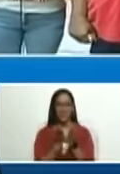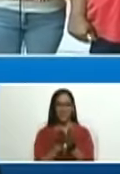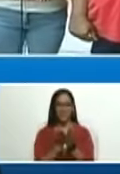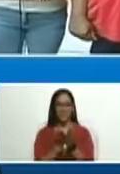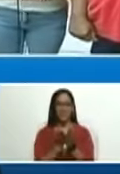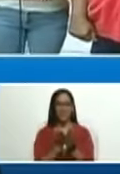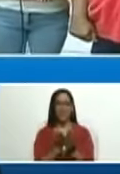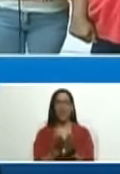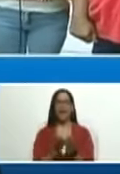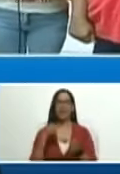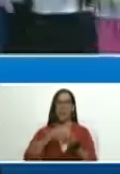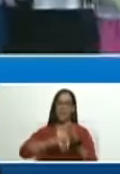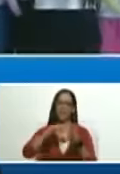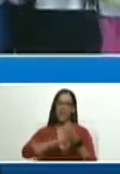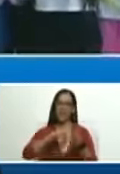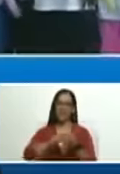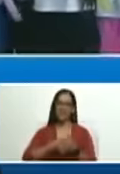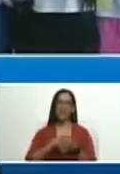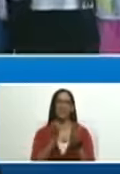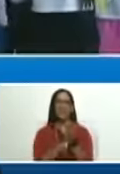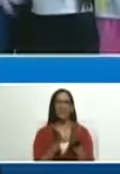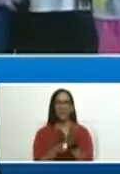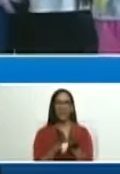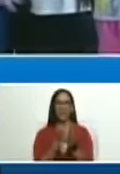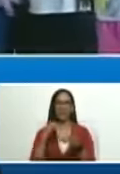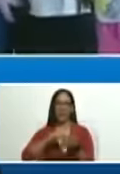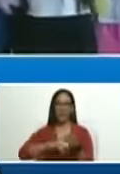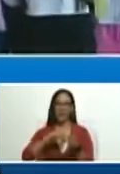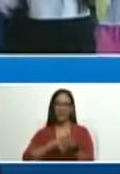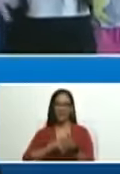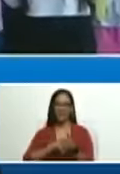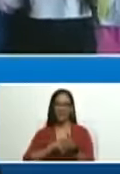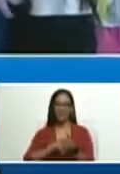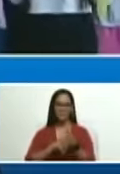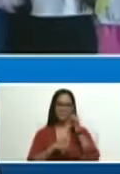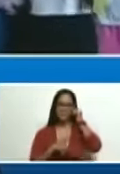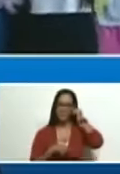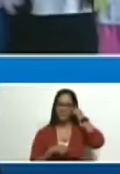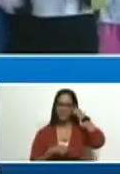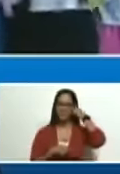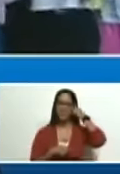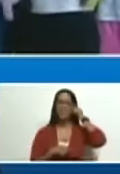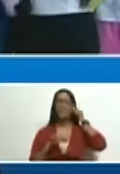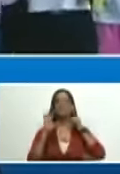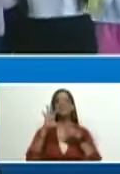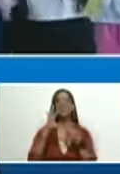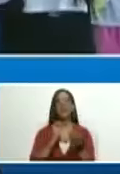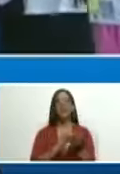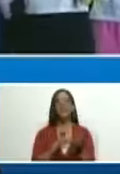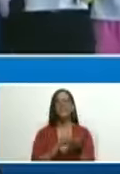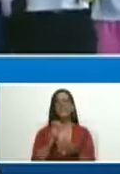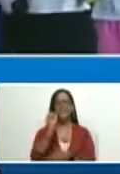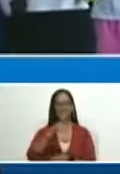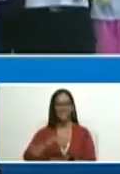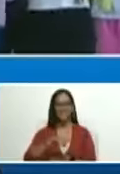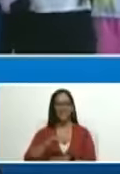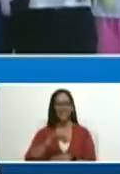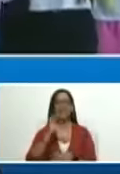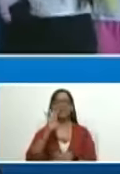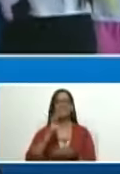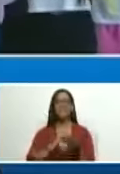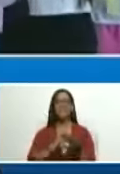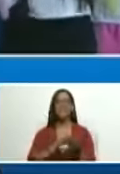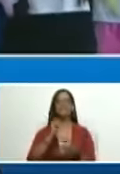Estudiantes al combate, estudiantes al combate. Cinco veces, sí,